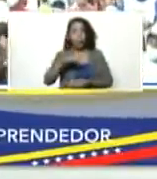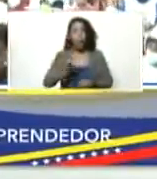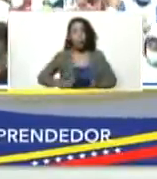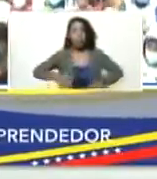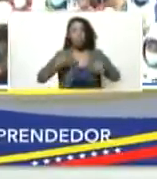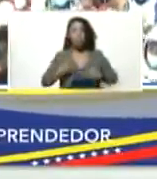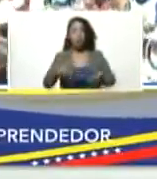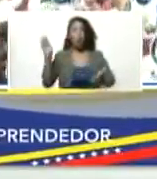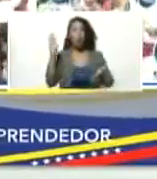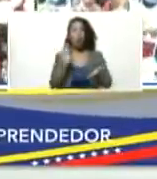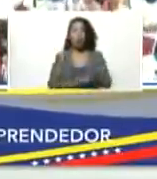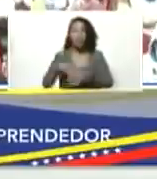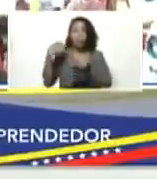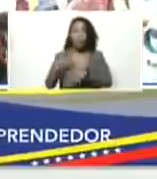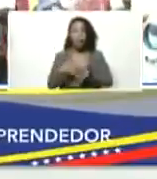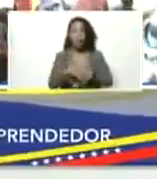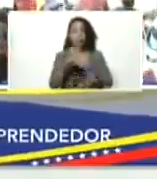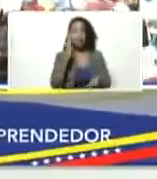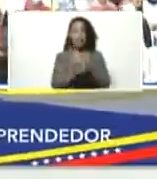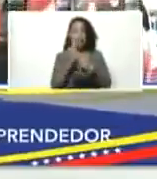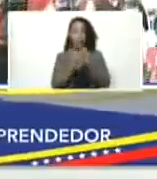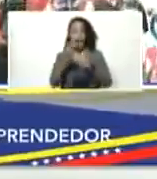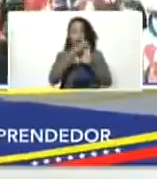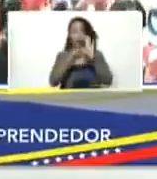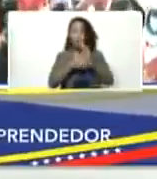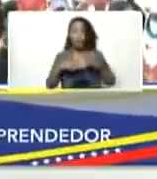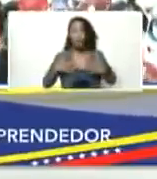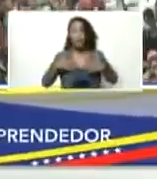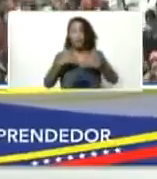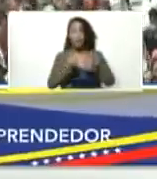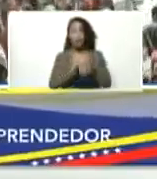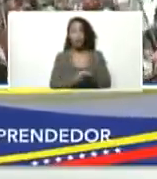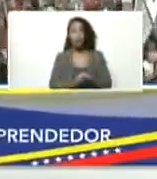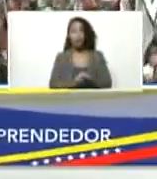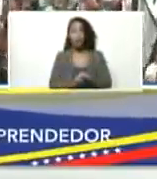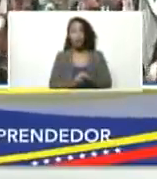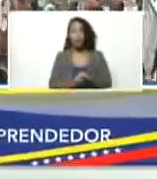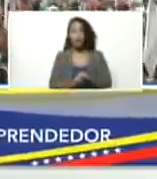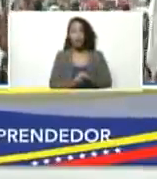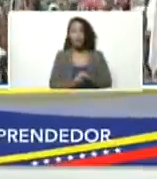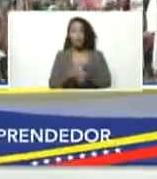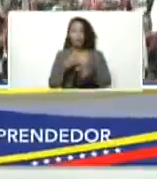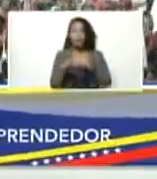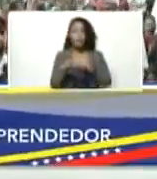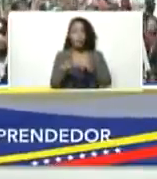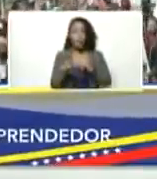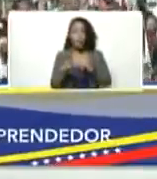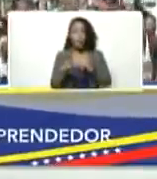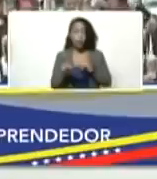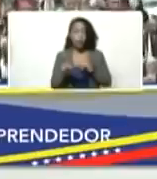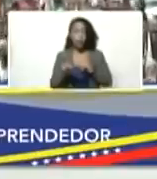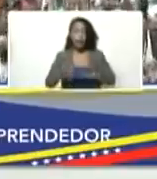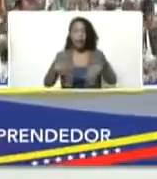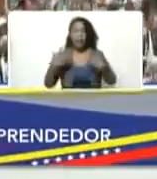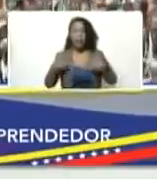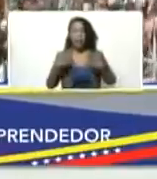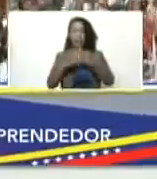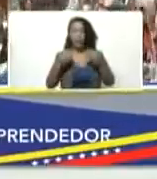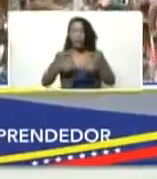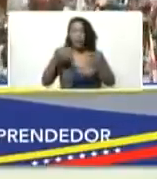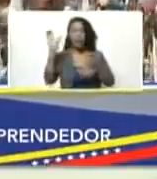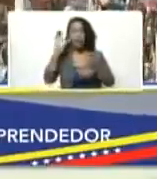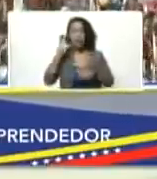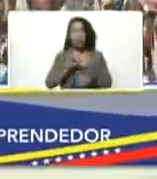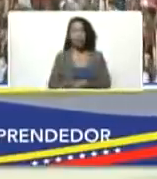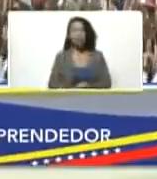alegre otra vez en la marcha, siempre con las medidas de protección y de bioseguridad, pero era una alegría en toda